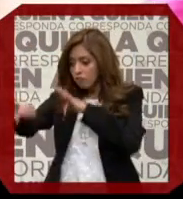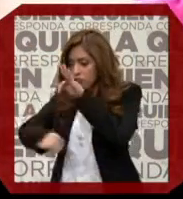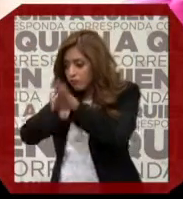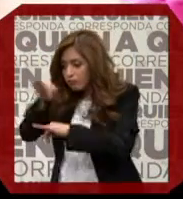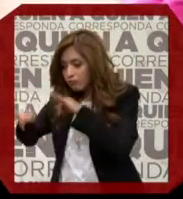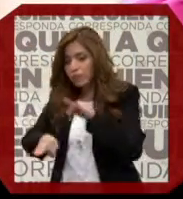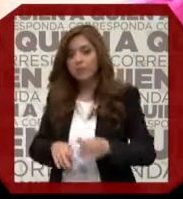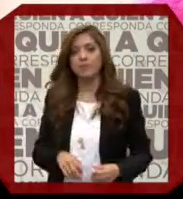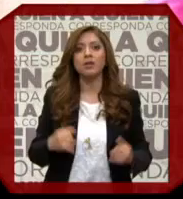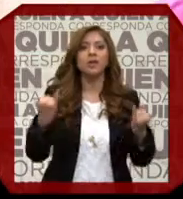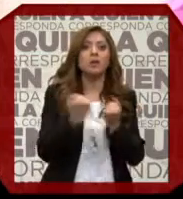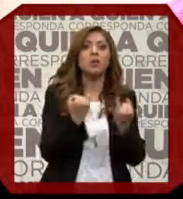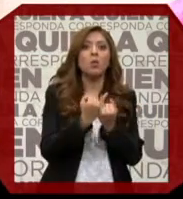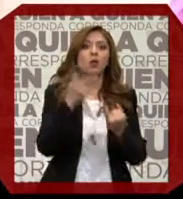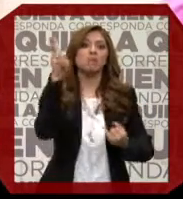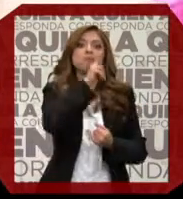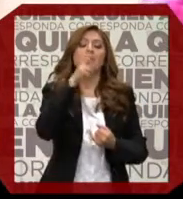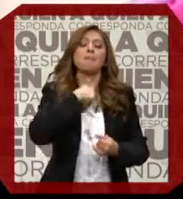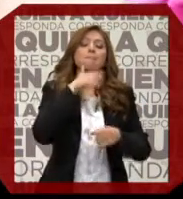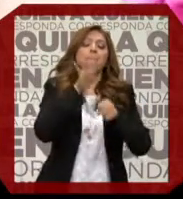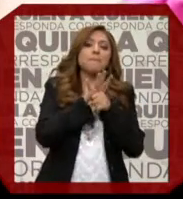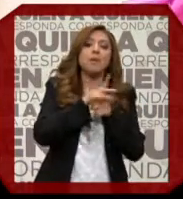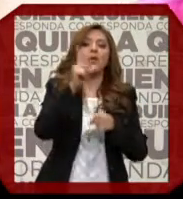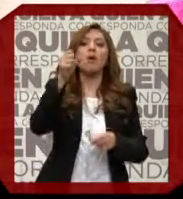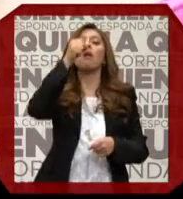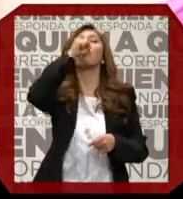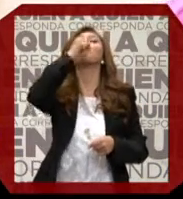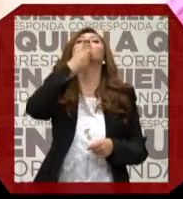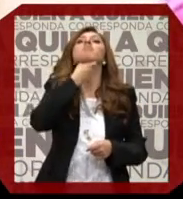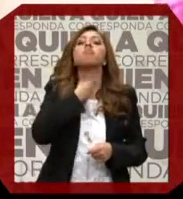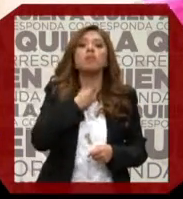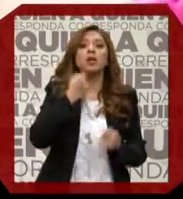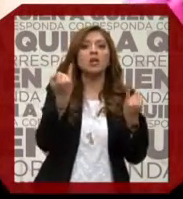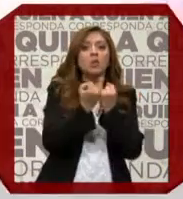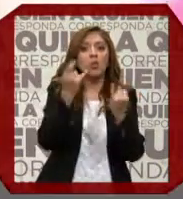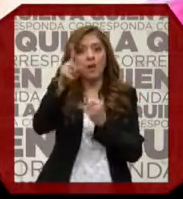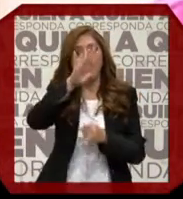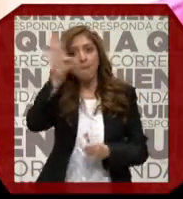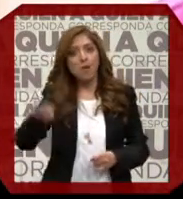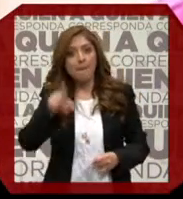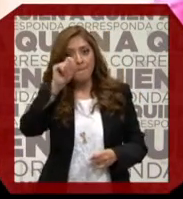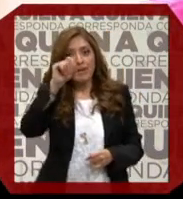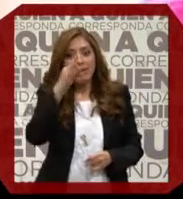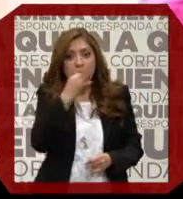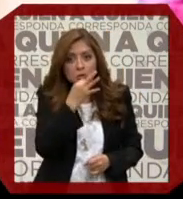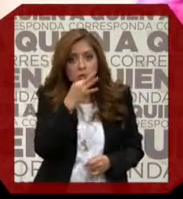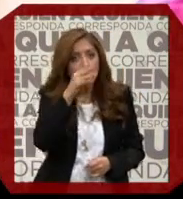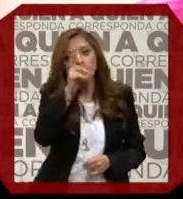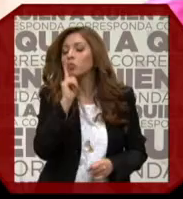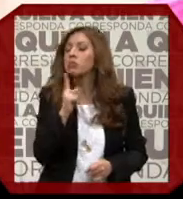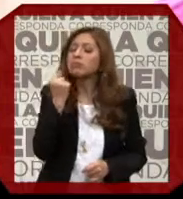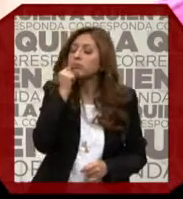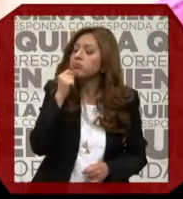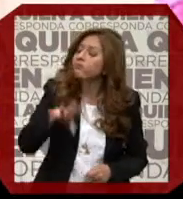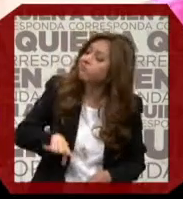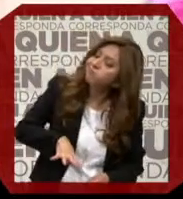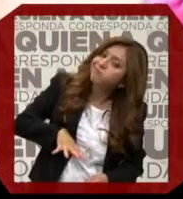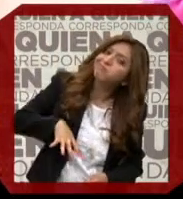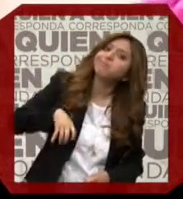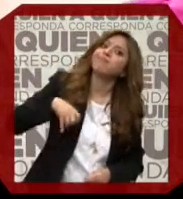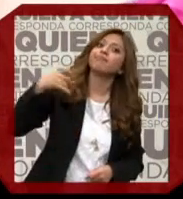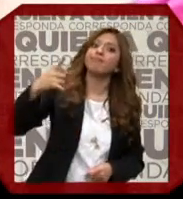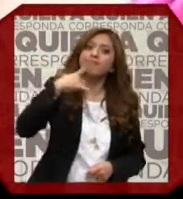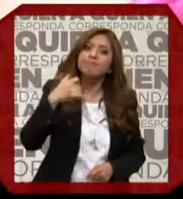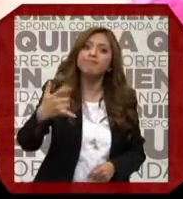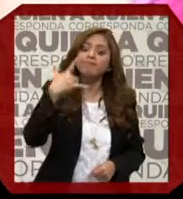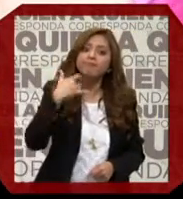paros respiratorios, entubadas y una muerte de 20 minutos, cosa que se levantó. A base de todo eso,